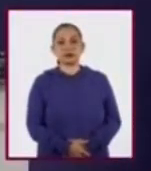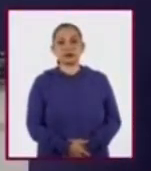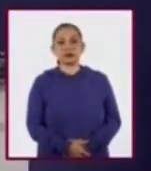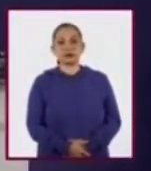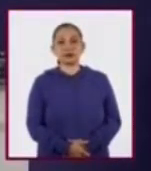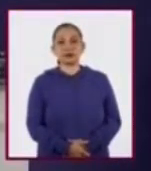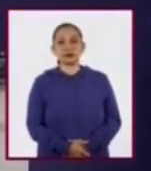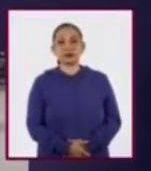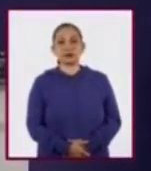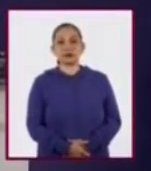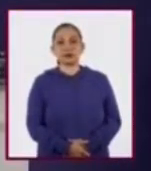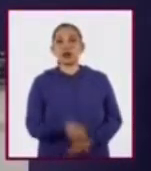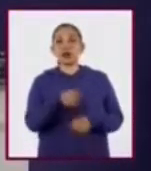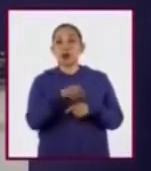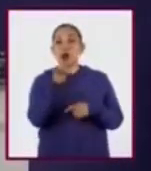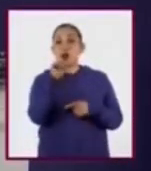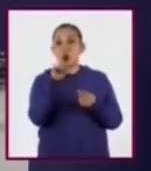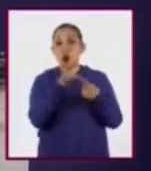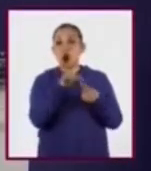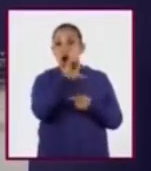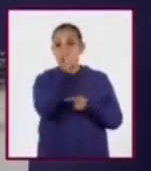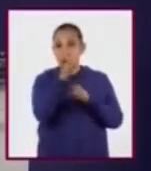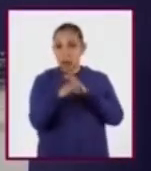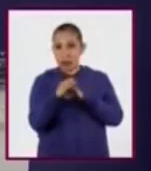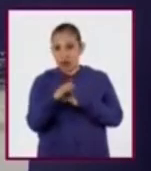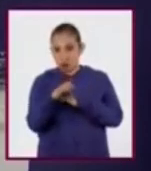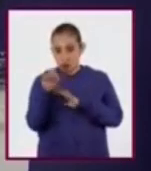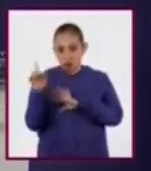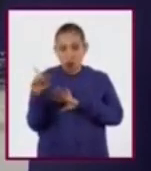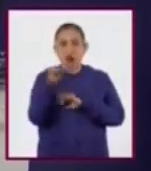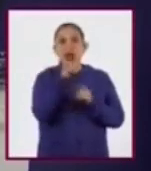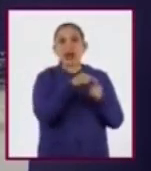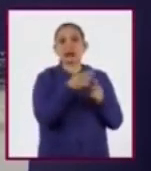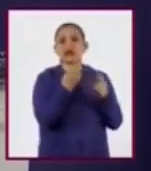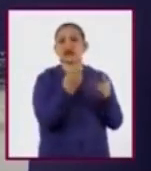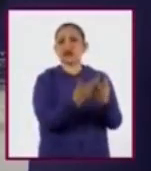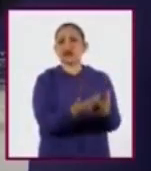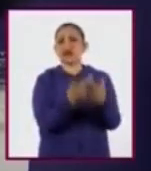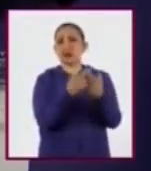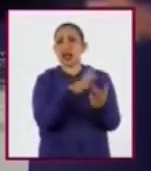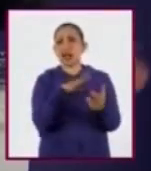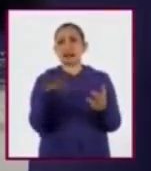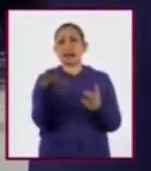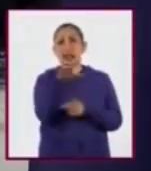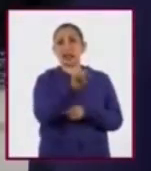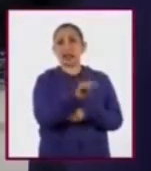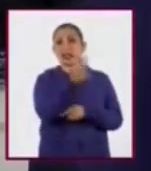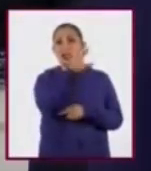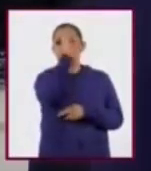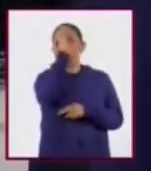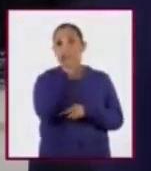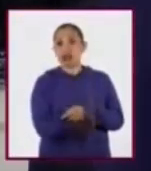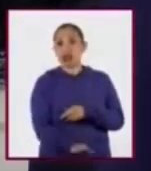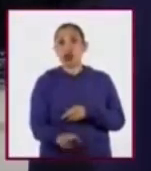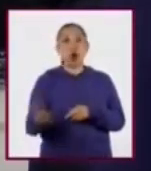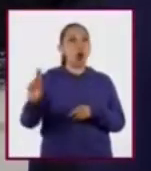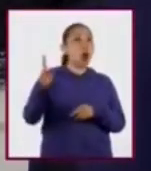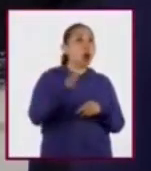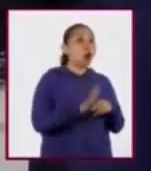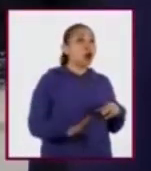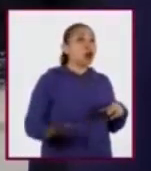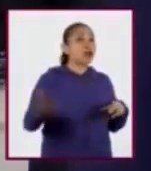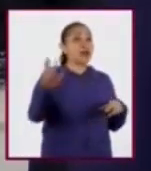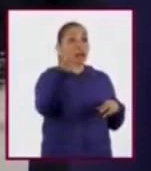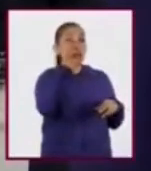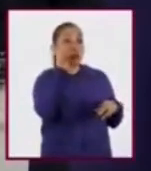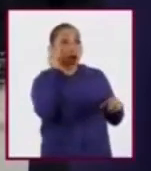La pista número 1 es, este elemento es muy abundante, ya que el 75% del universo lo van